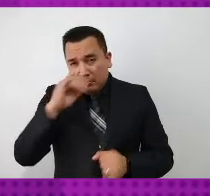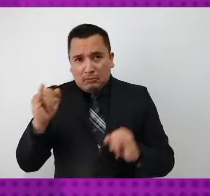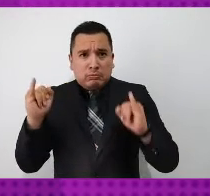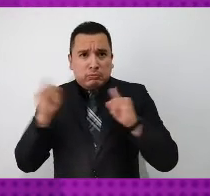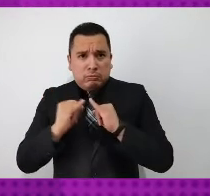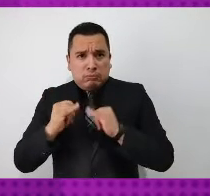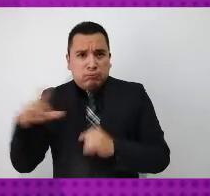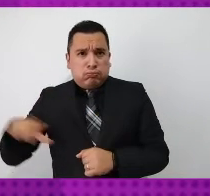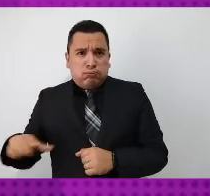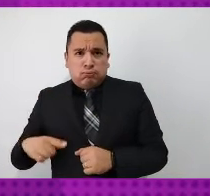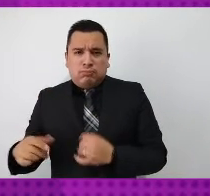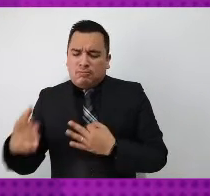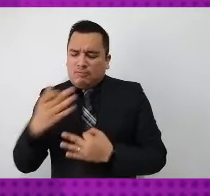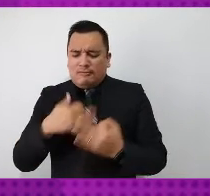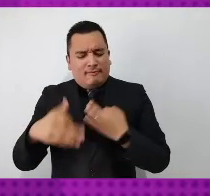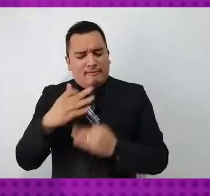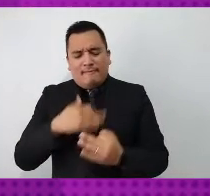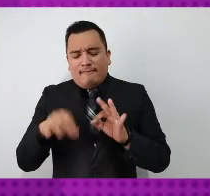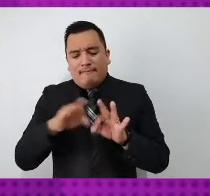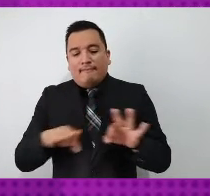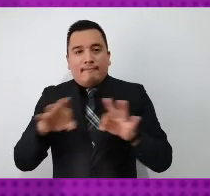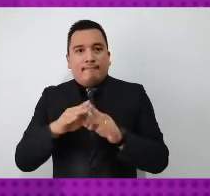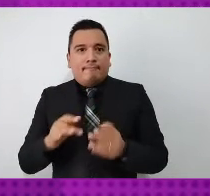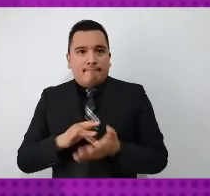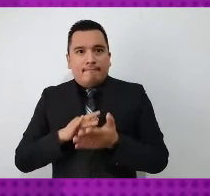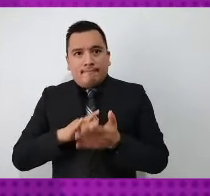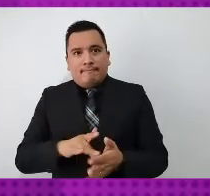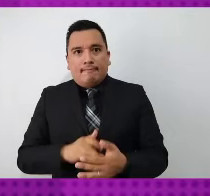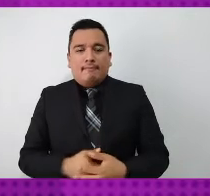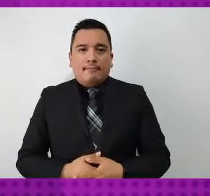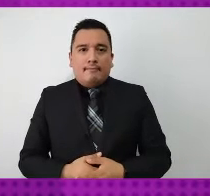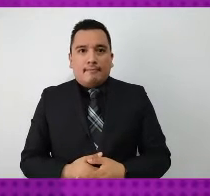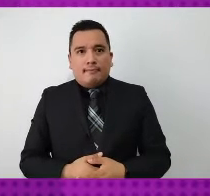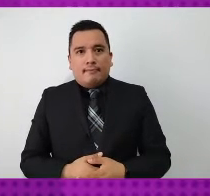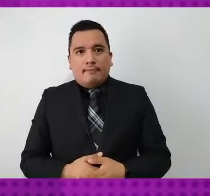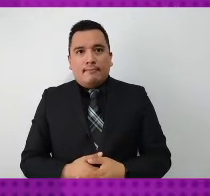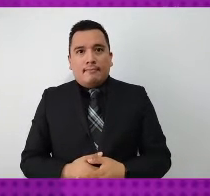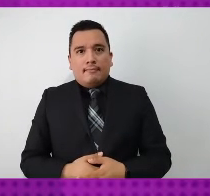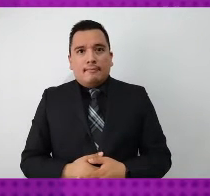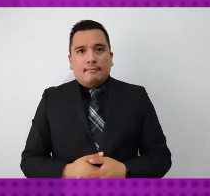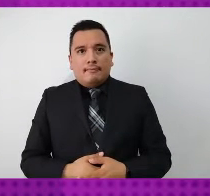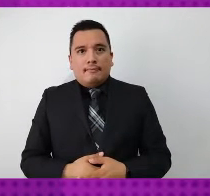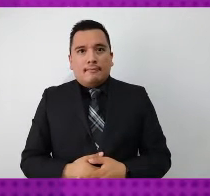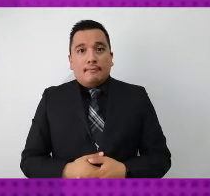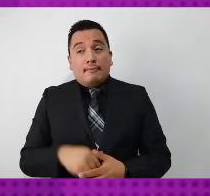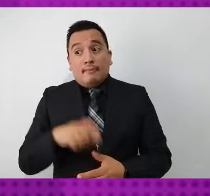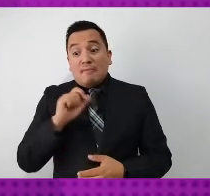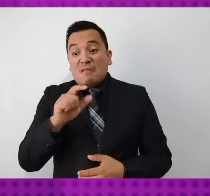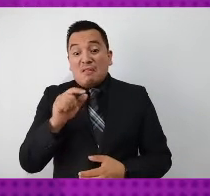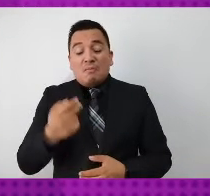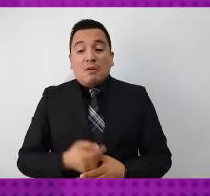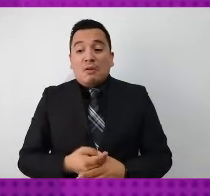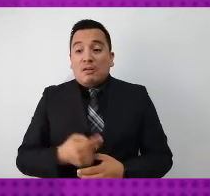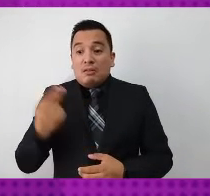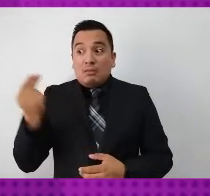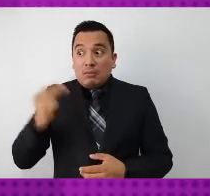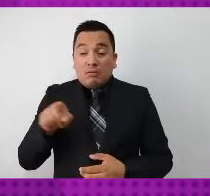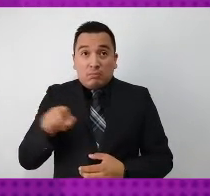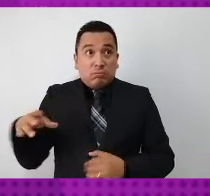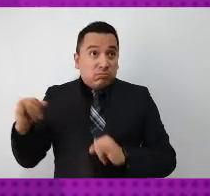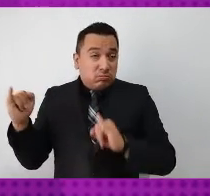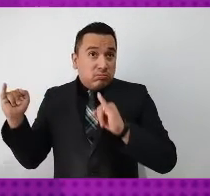sí que implica una coordinación interinstitucional y